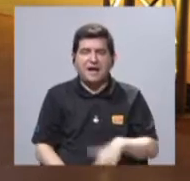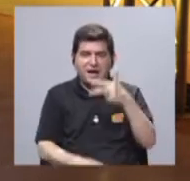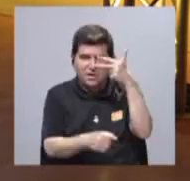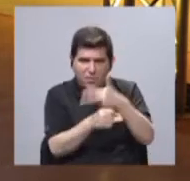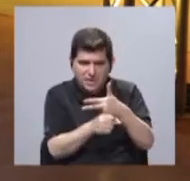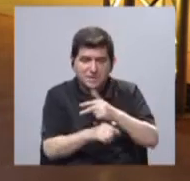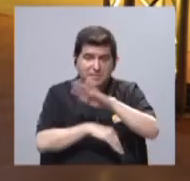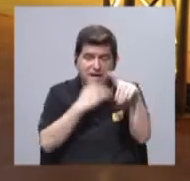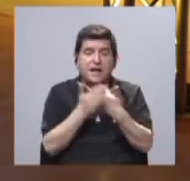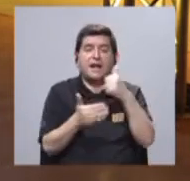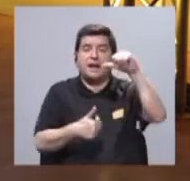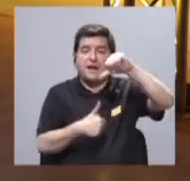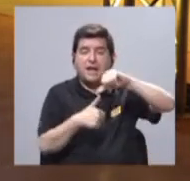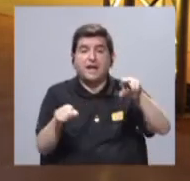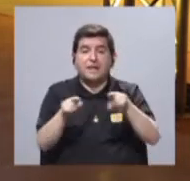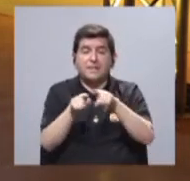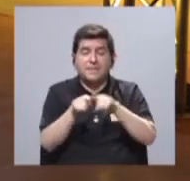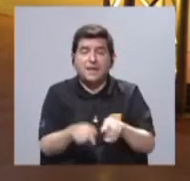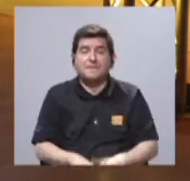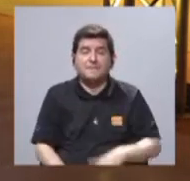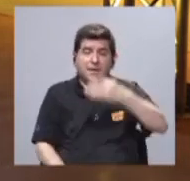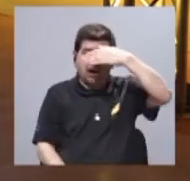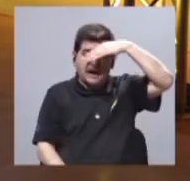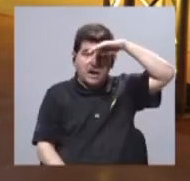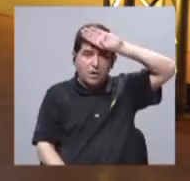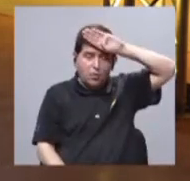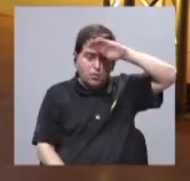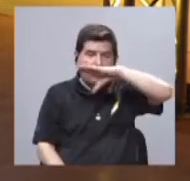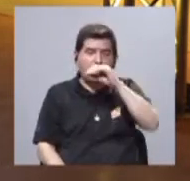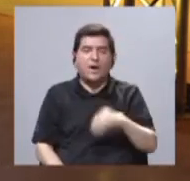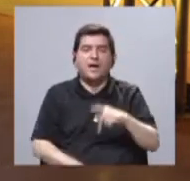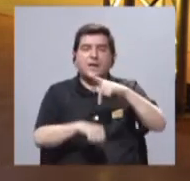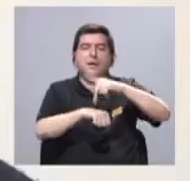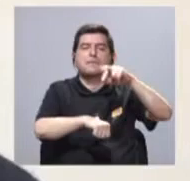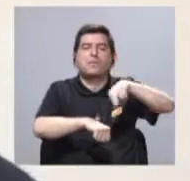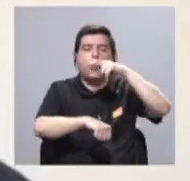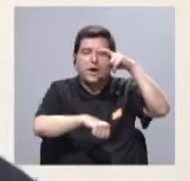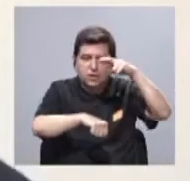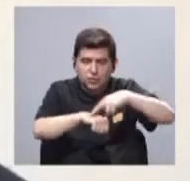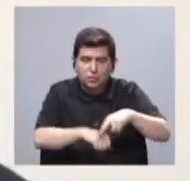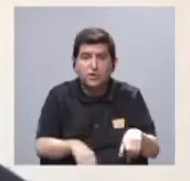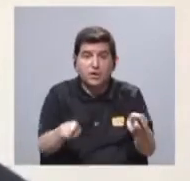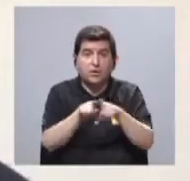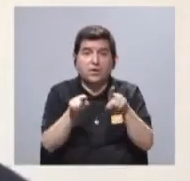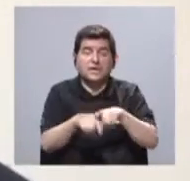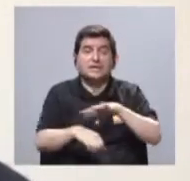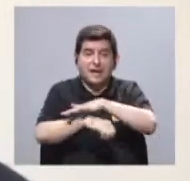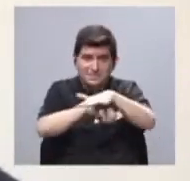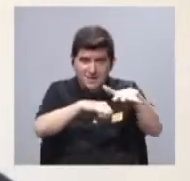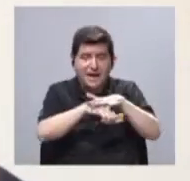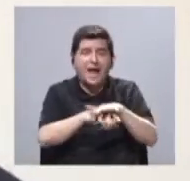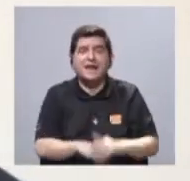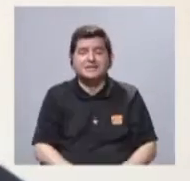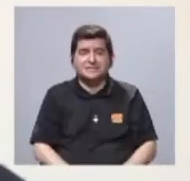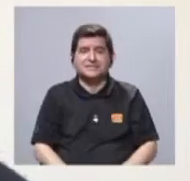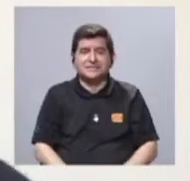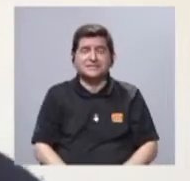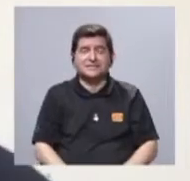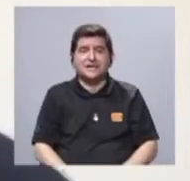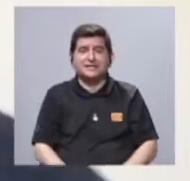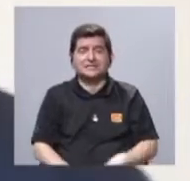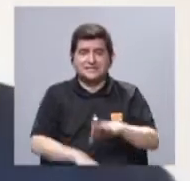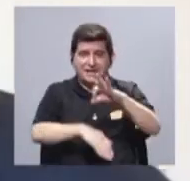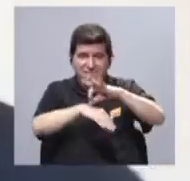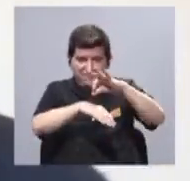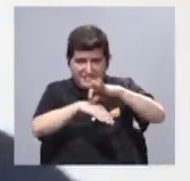todo Centroamérica, pero también a Cuba y Filipinas, a Cuba y Puerto Rico, e inclusive a las Islas